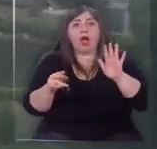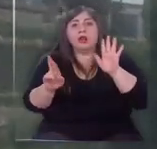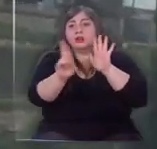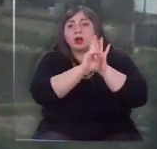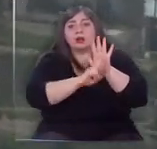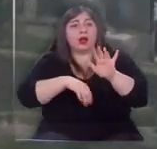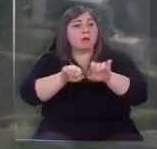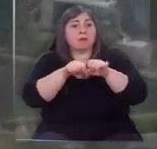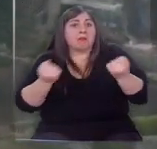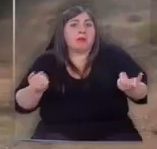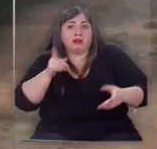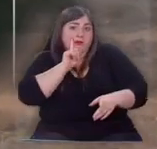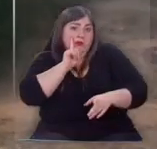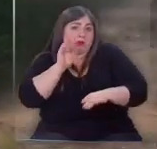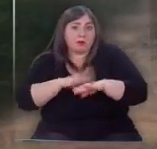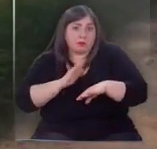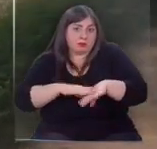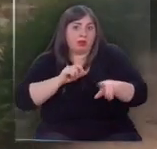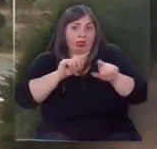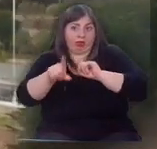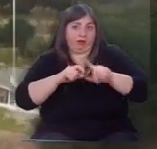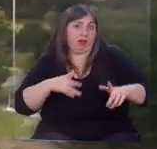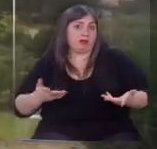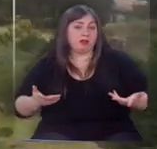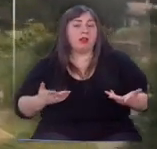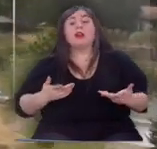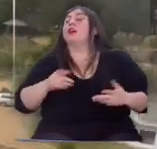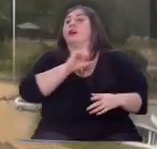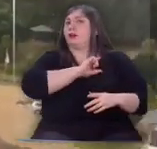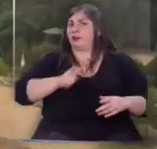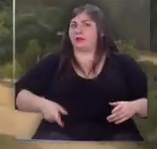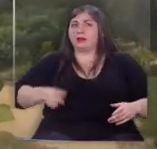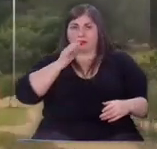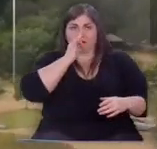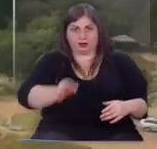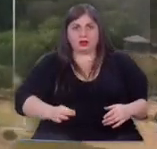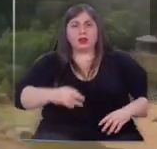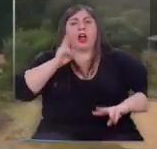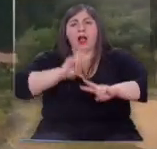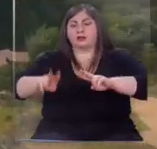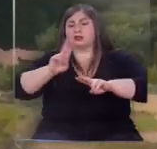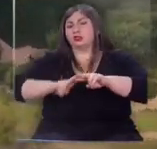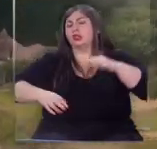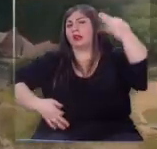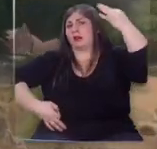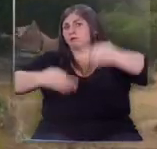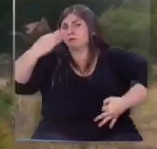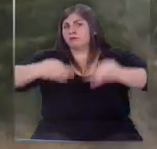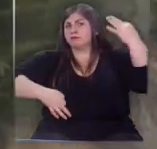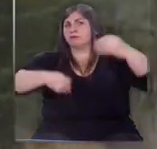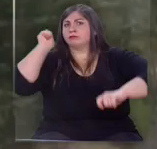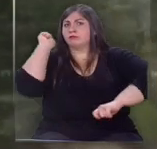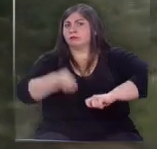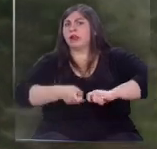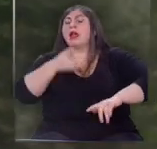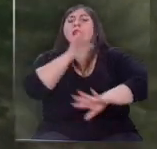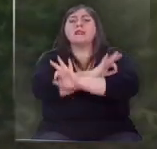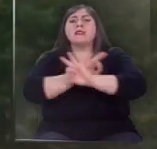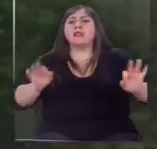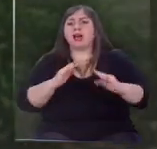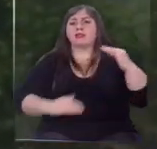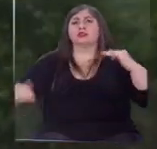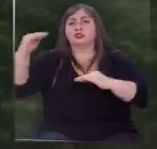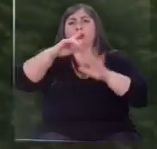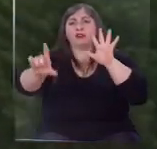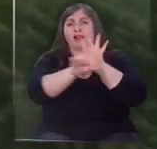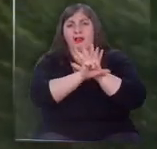con los permisos. Se defiende. Sin embargo, desde el gobierno anunciaron acciones judiciales al aseverar que nadie está sobre la ley.